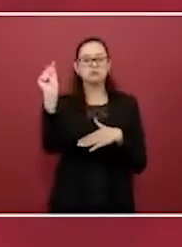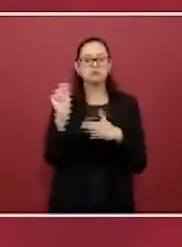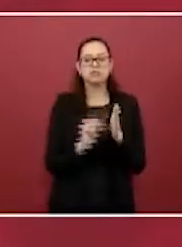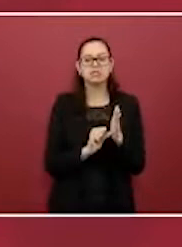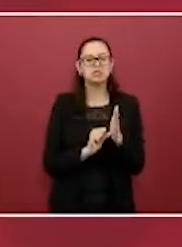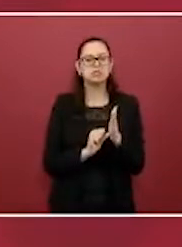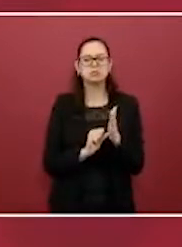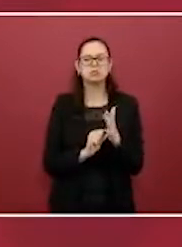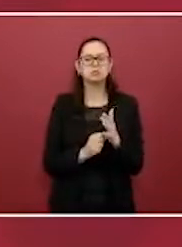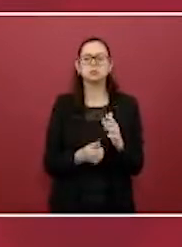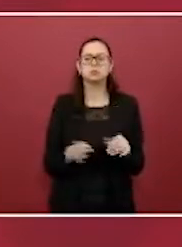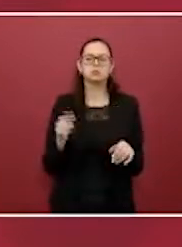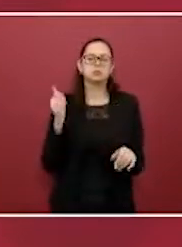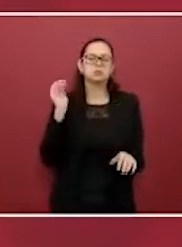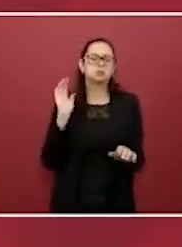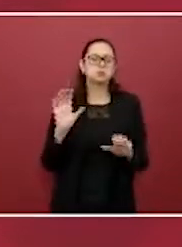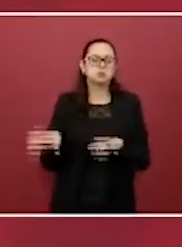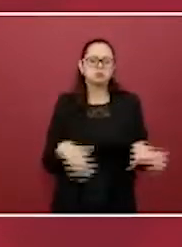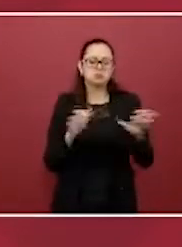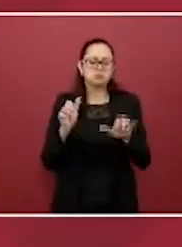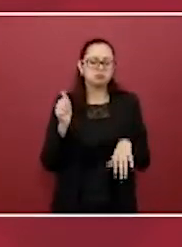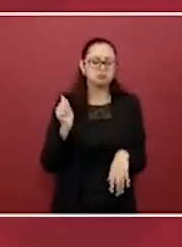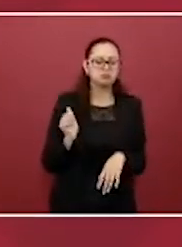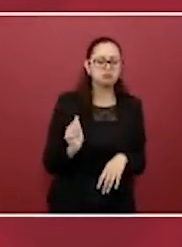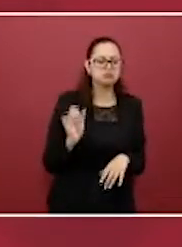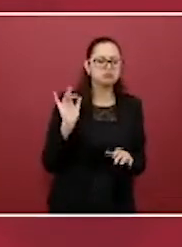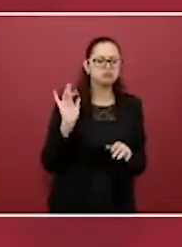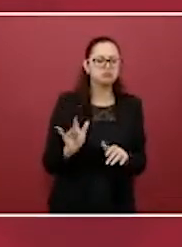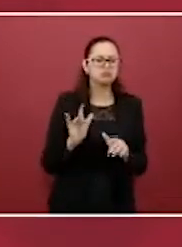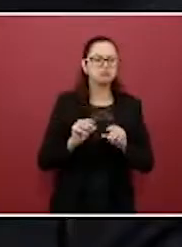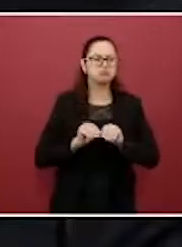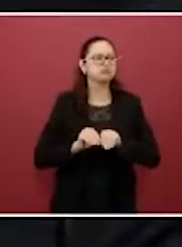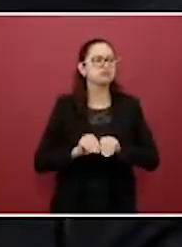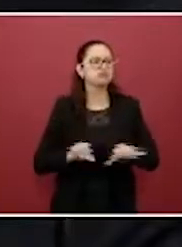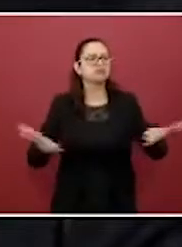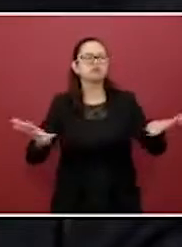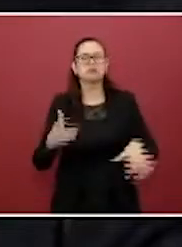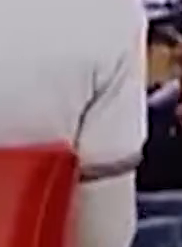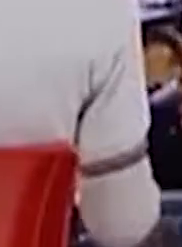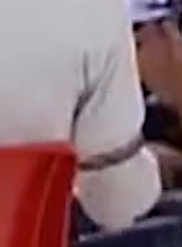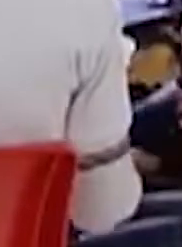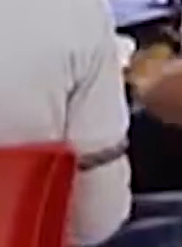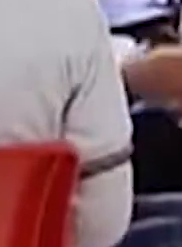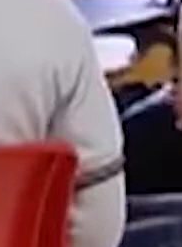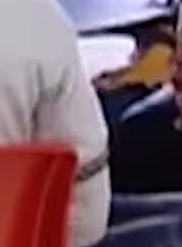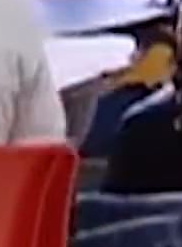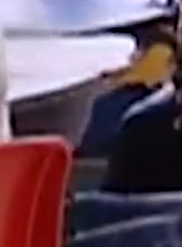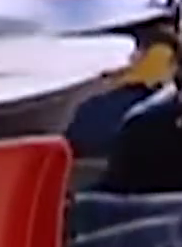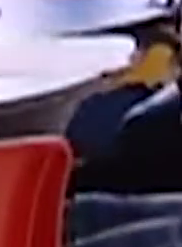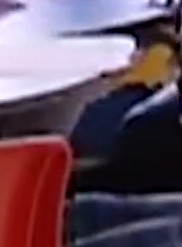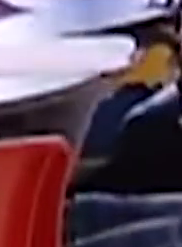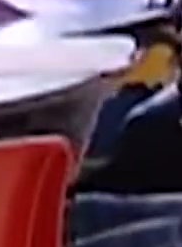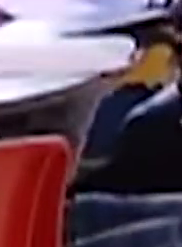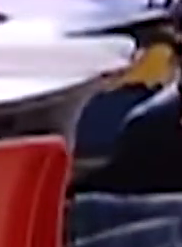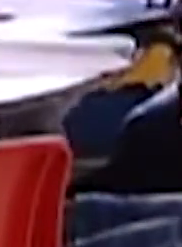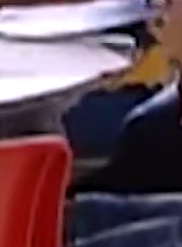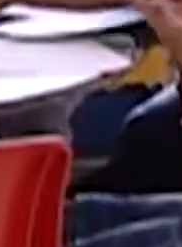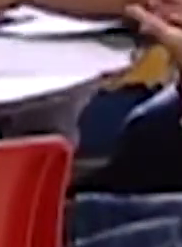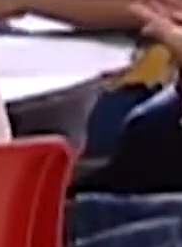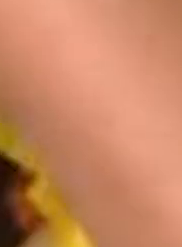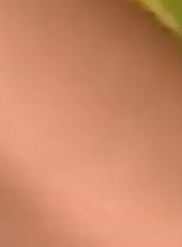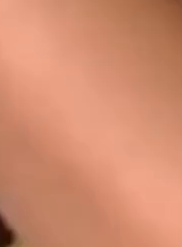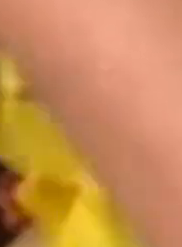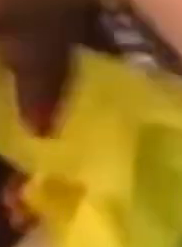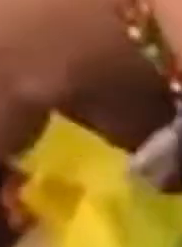apoyo directo los padres decidirán si otorgan ese dinero a quienes manejan las estancias o bien usar esos recursos para que ellos mismos o